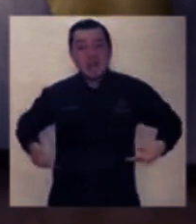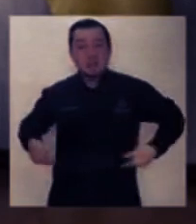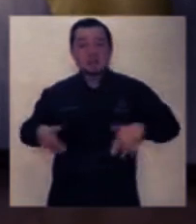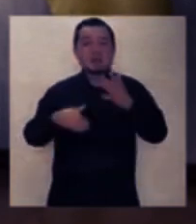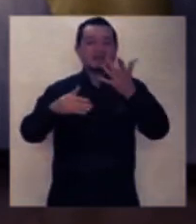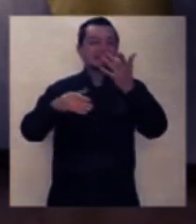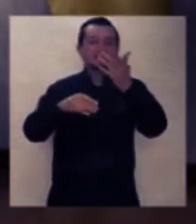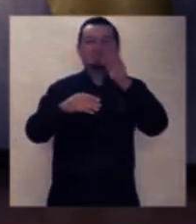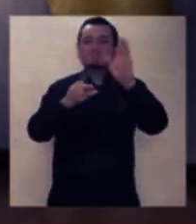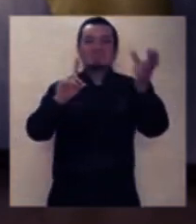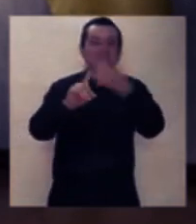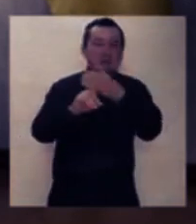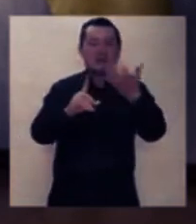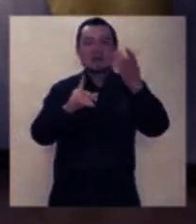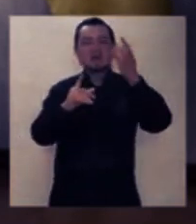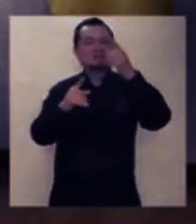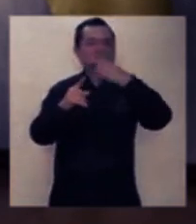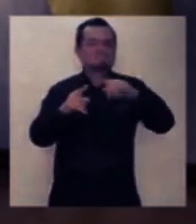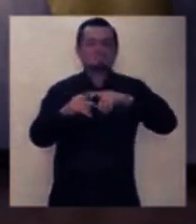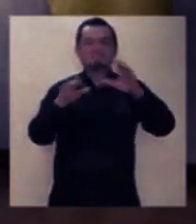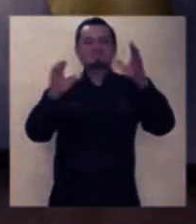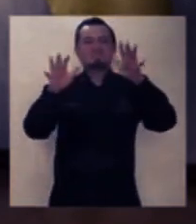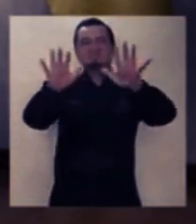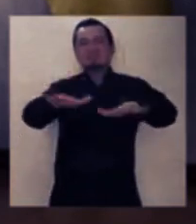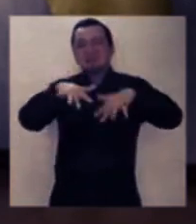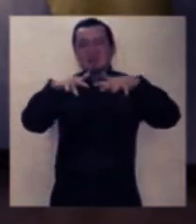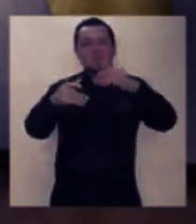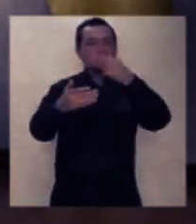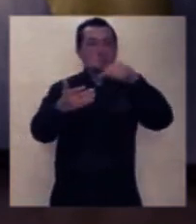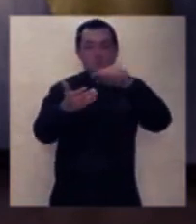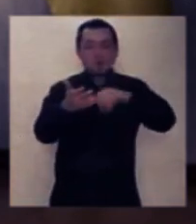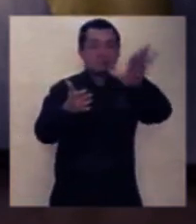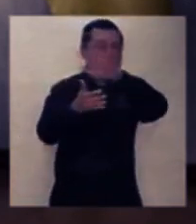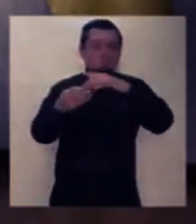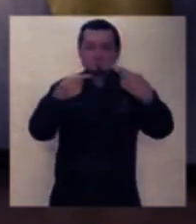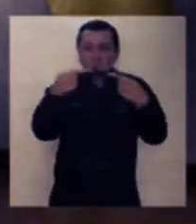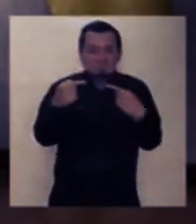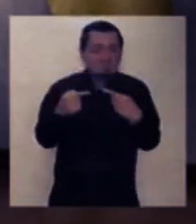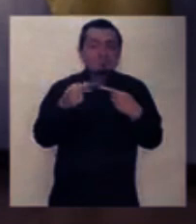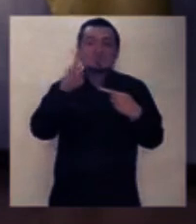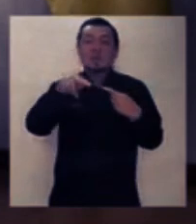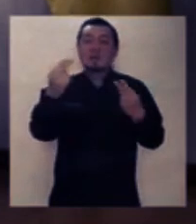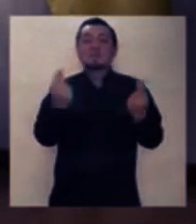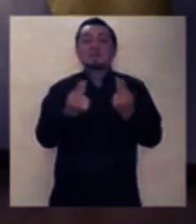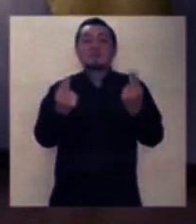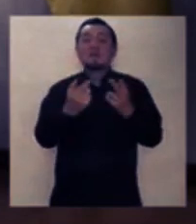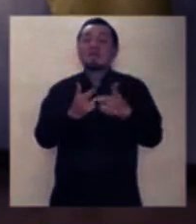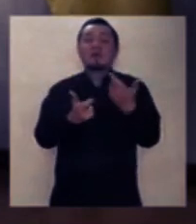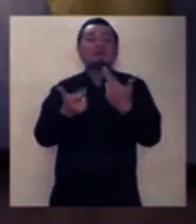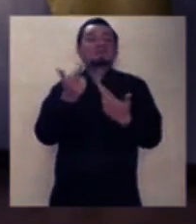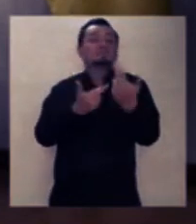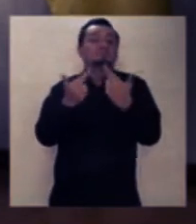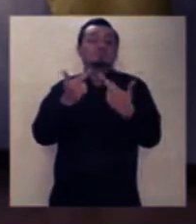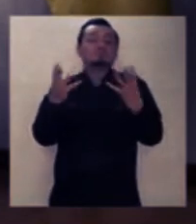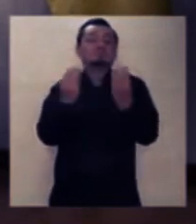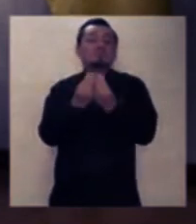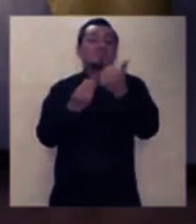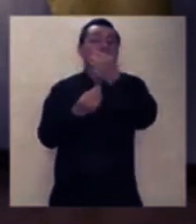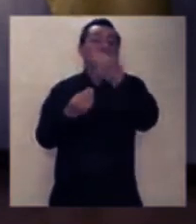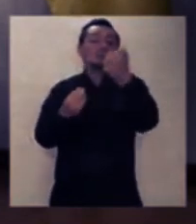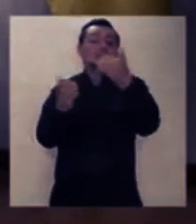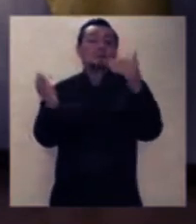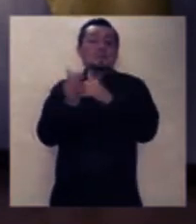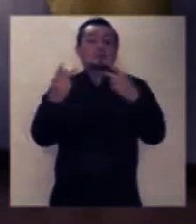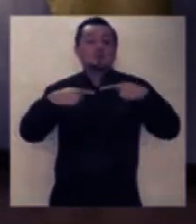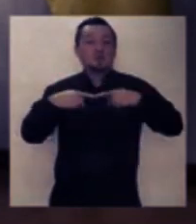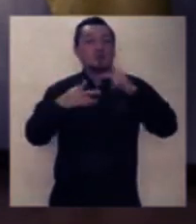cines, teatros, bares, salones de eventos, centros de convenciones, casinos, entre otros. Estamos hablando de la necesidad de que regresen a trabajar